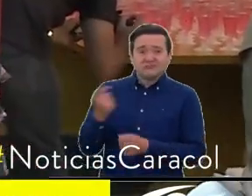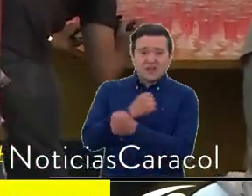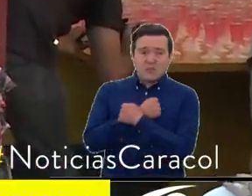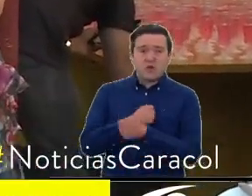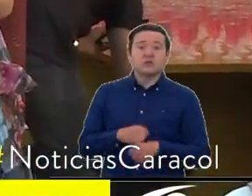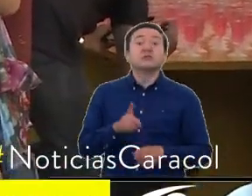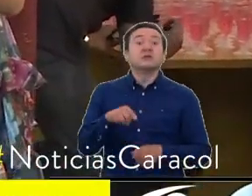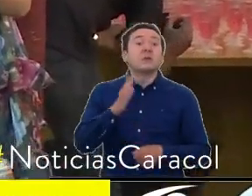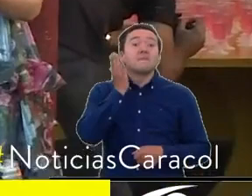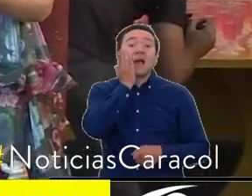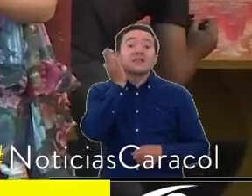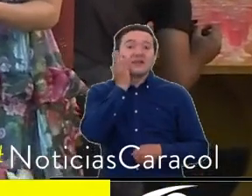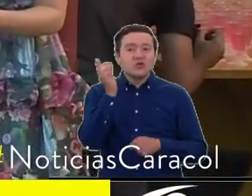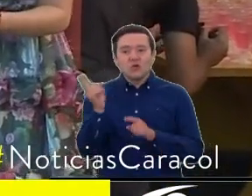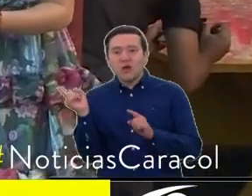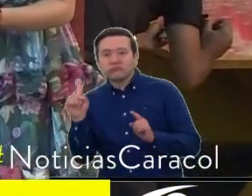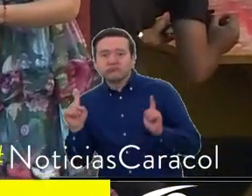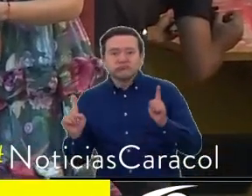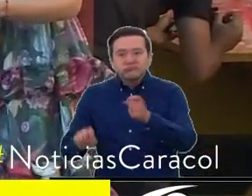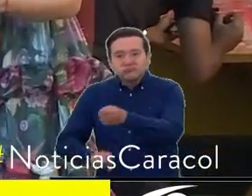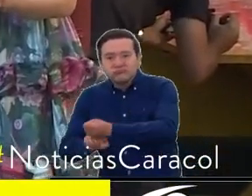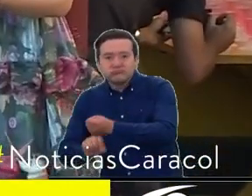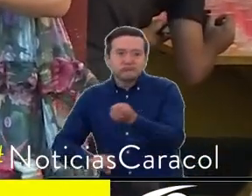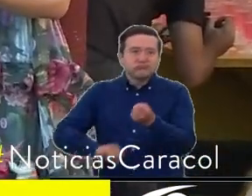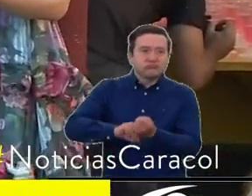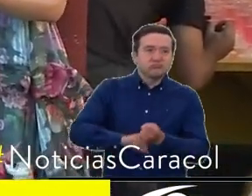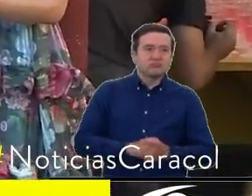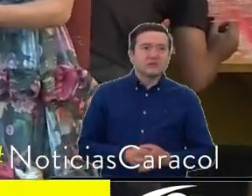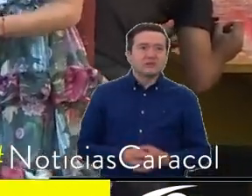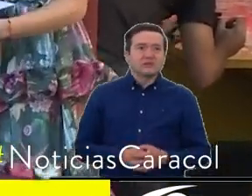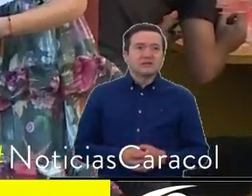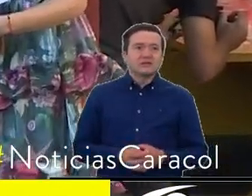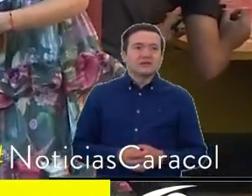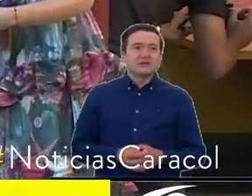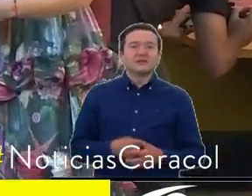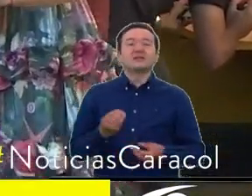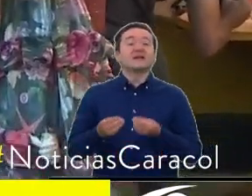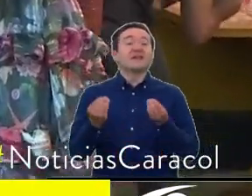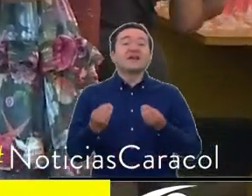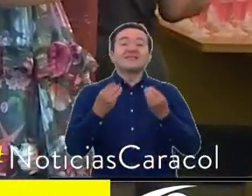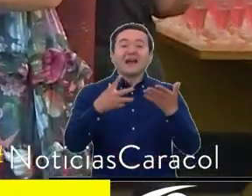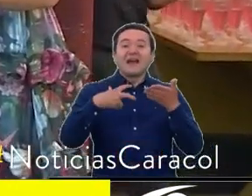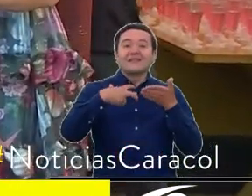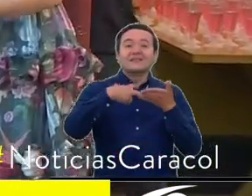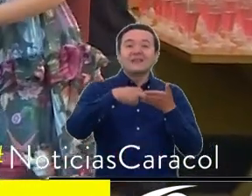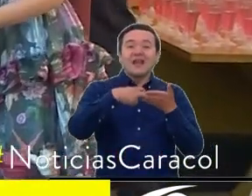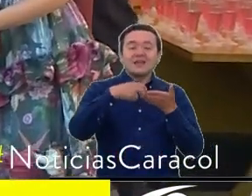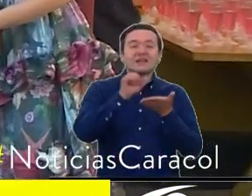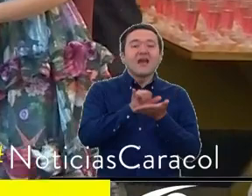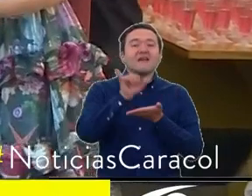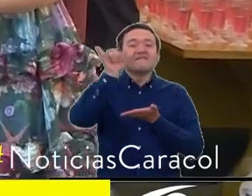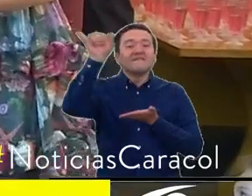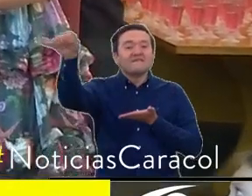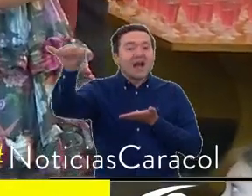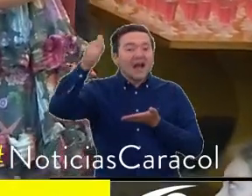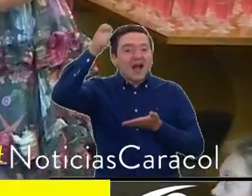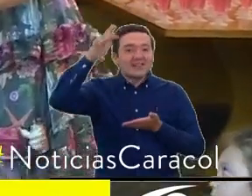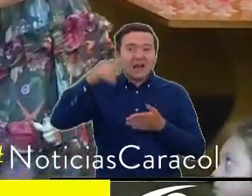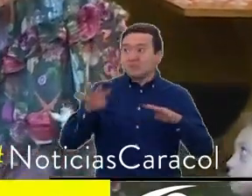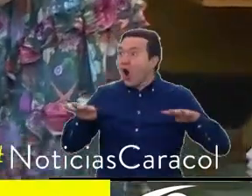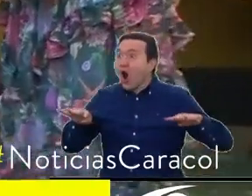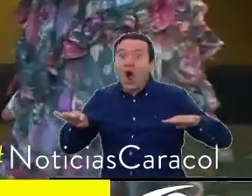padrinos les resultaron. Muy gentilmente les va a dar los tiquetes para que vayan a Cartagena a su luna de